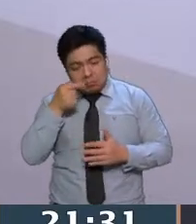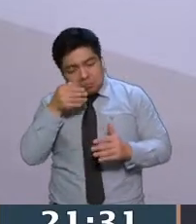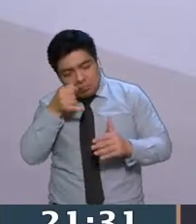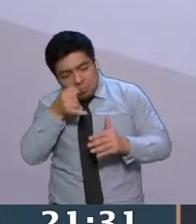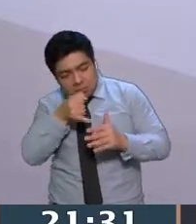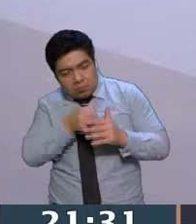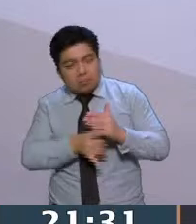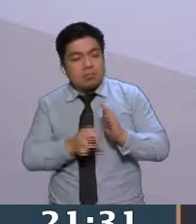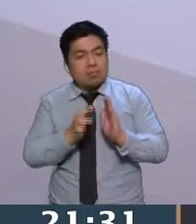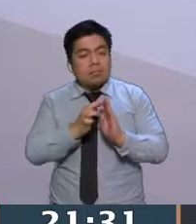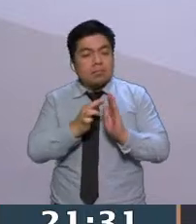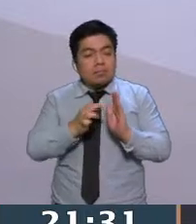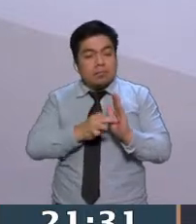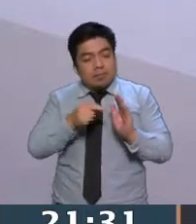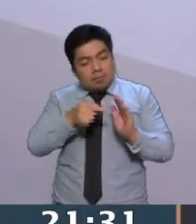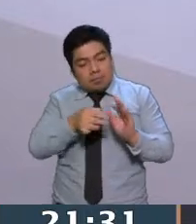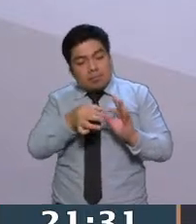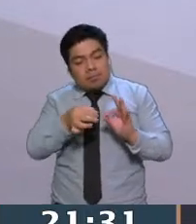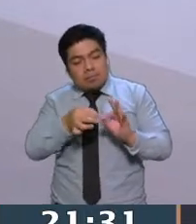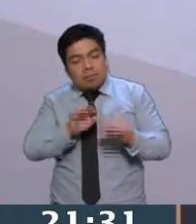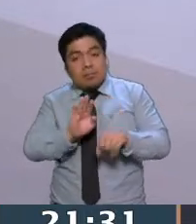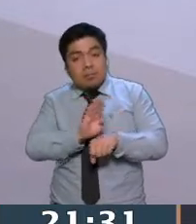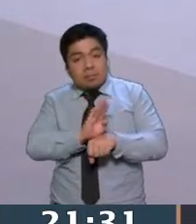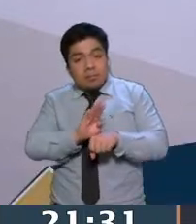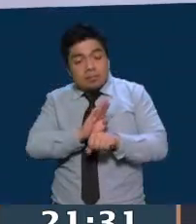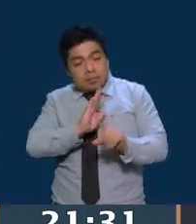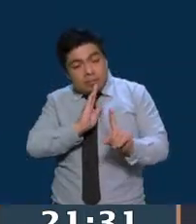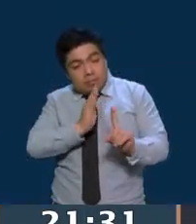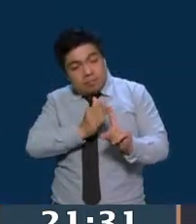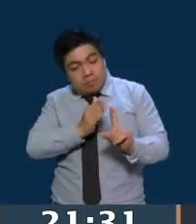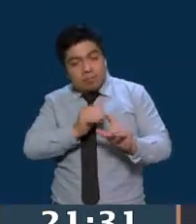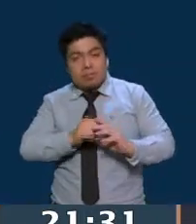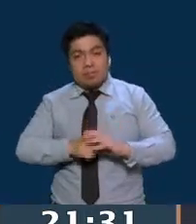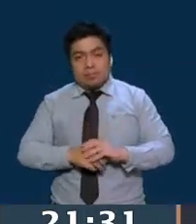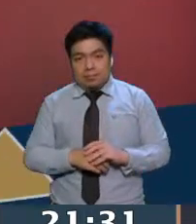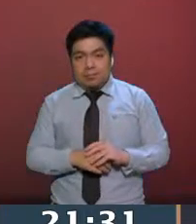las reformas propuestas en materia de bienestar.